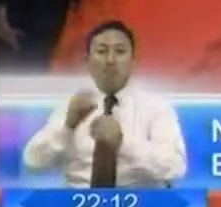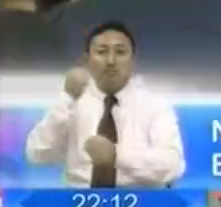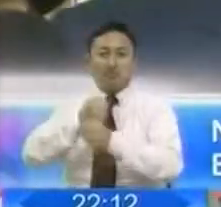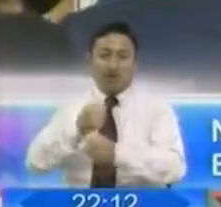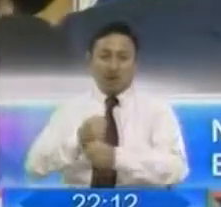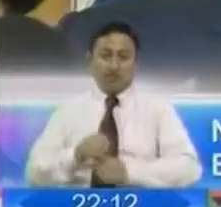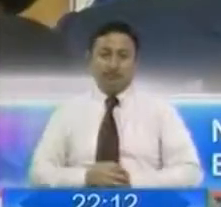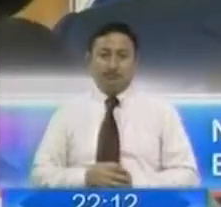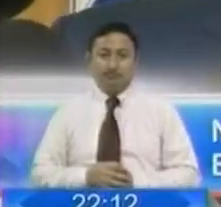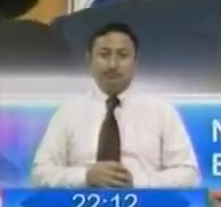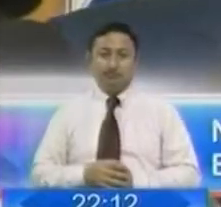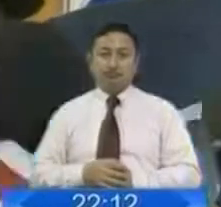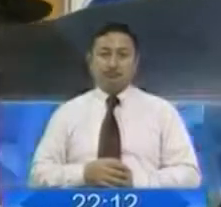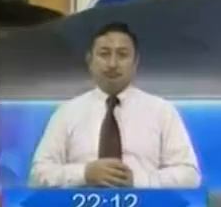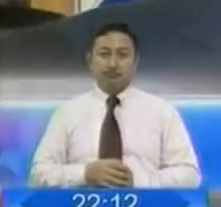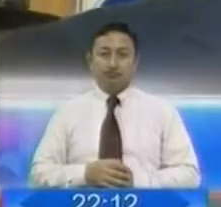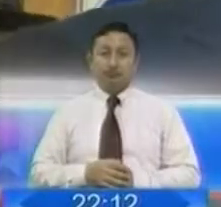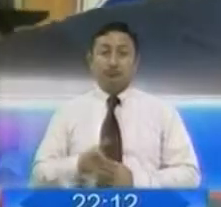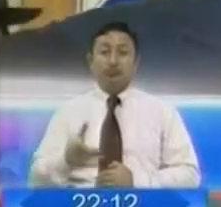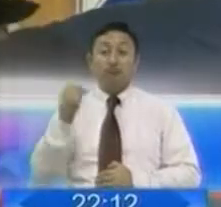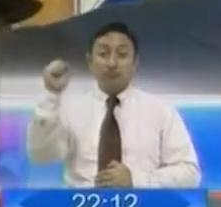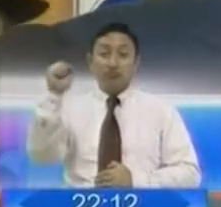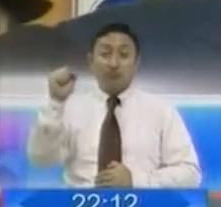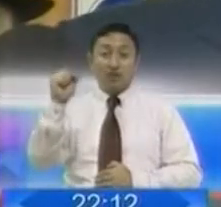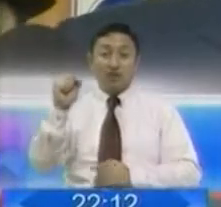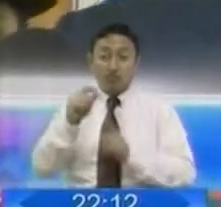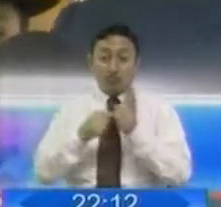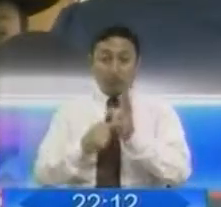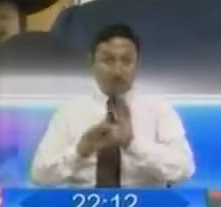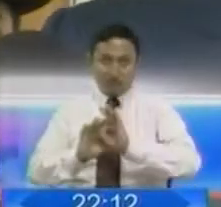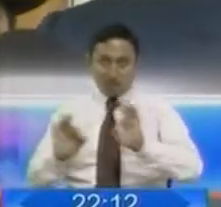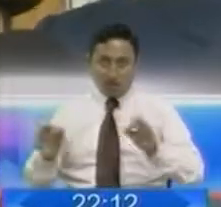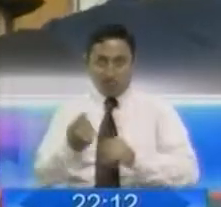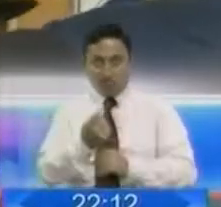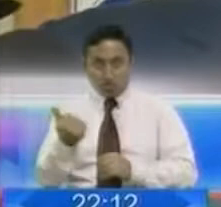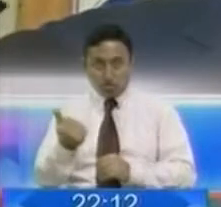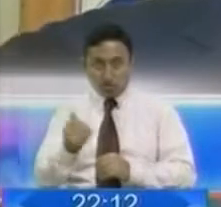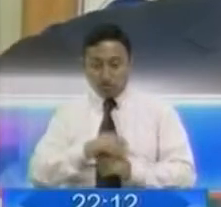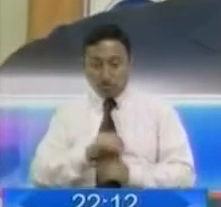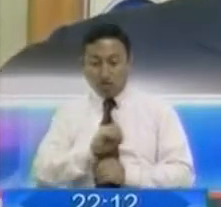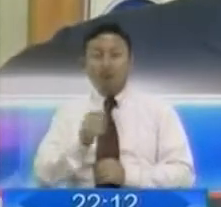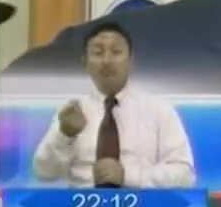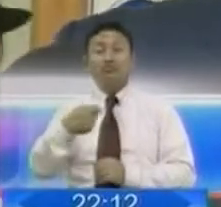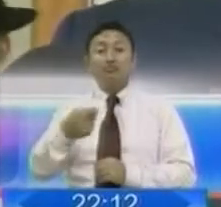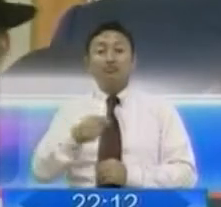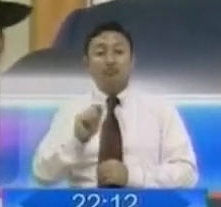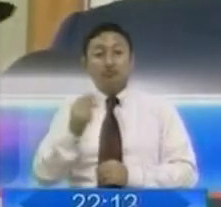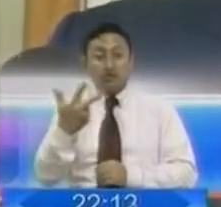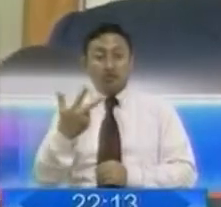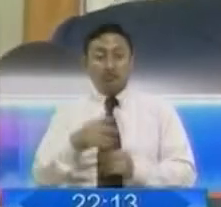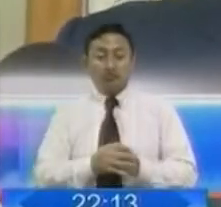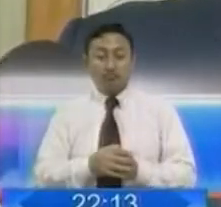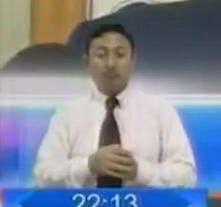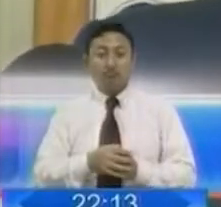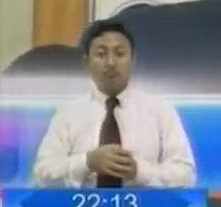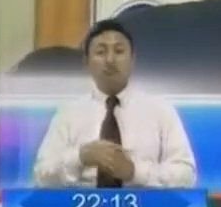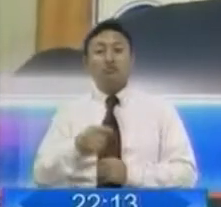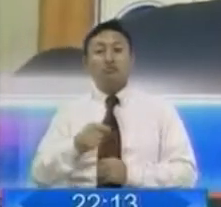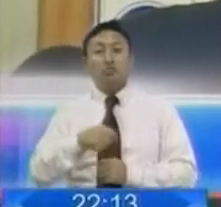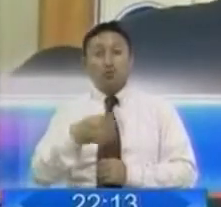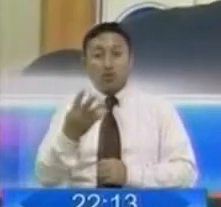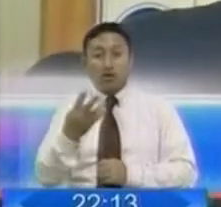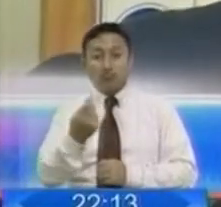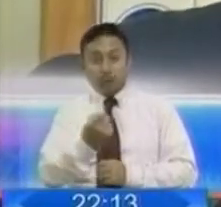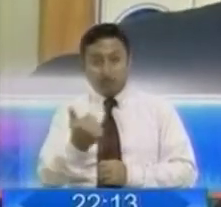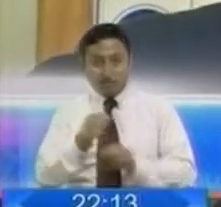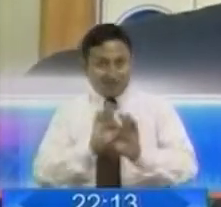precarizan. No se va a eliminar ningún tipo de derecho establecido ya para los mismos, no se va a eliminar la 13ª remuneración, no se va a eliminar la 14ª